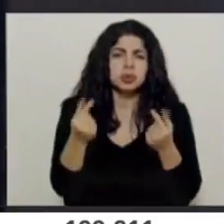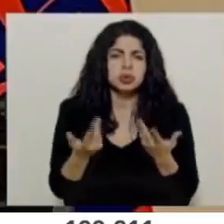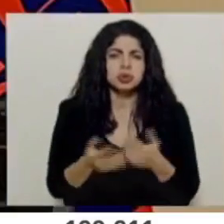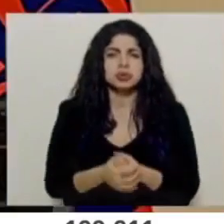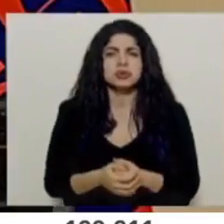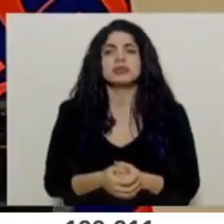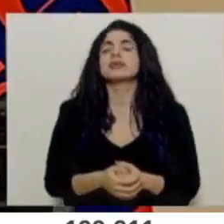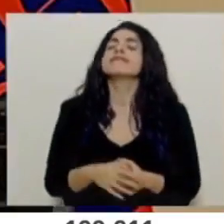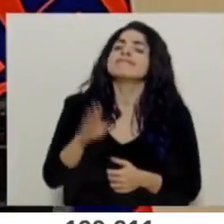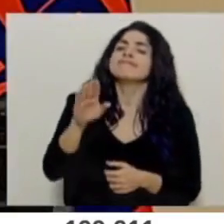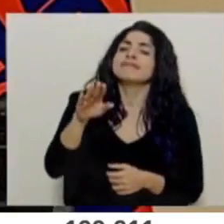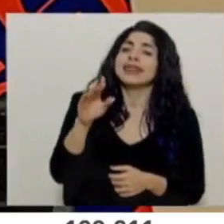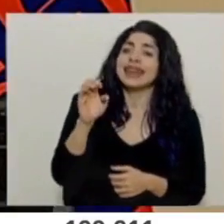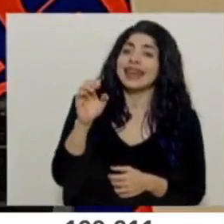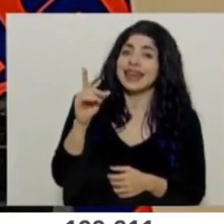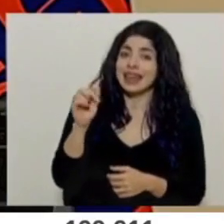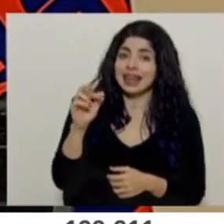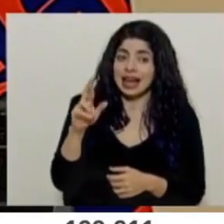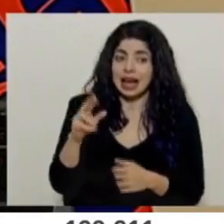Don Edgar,